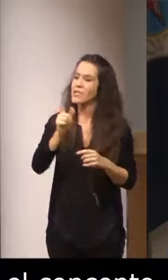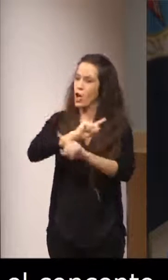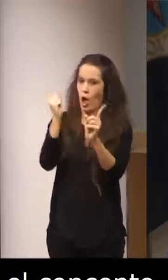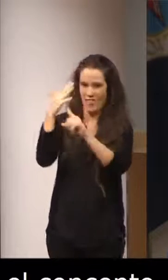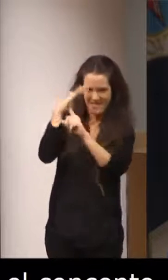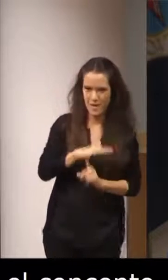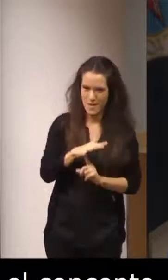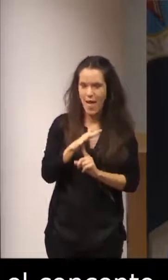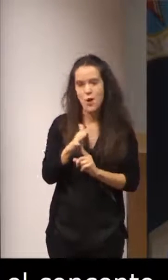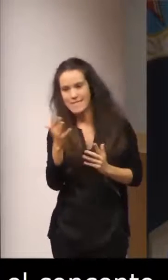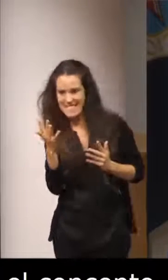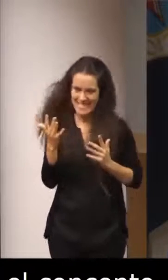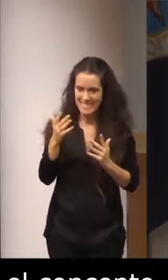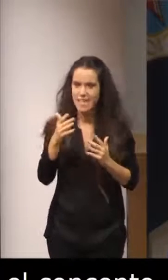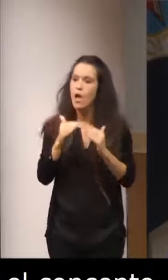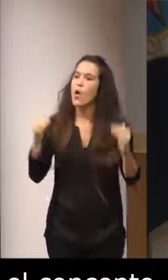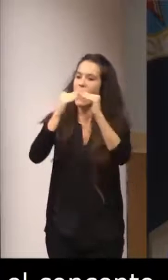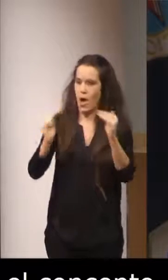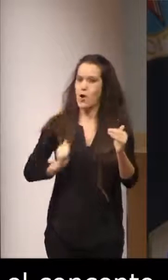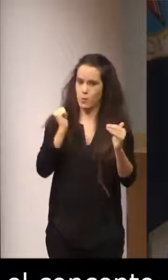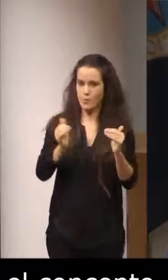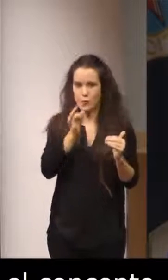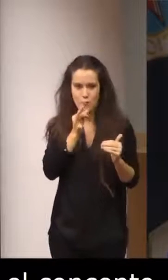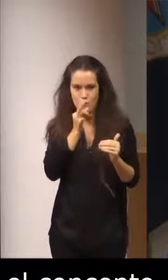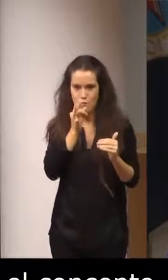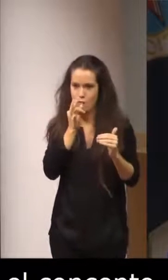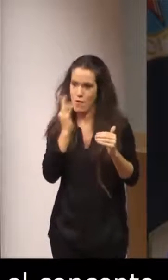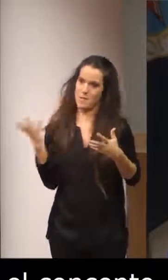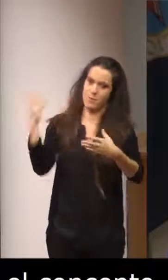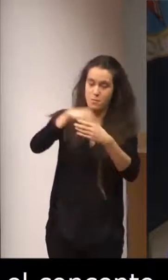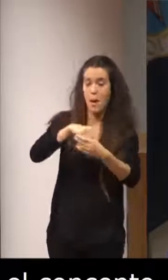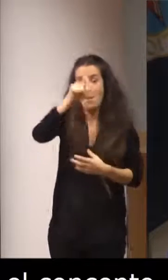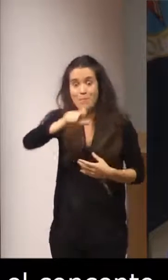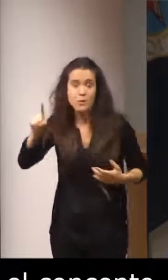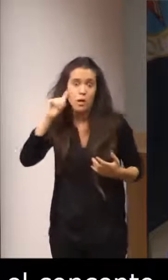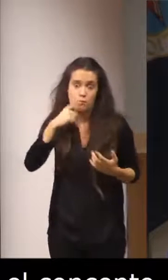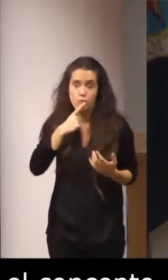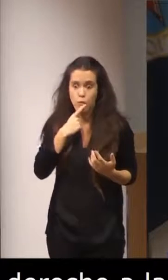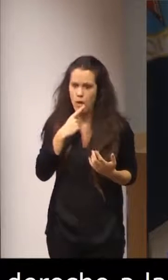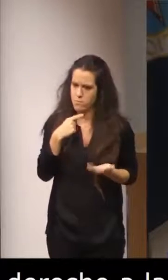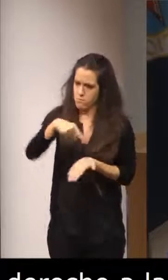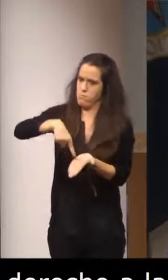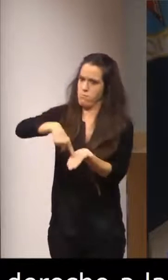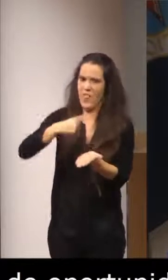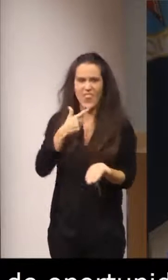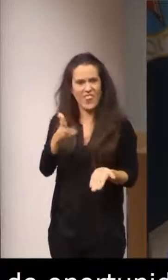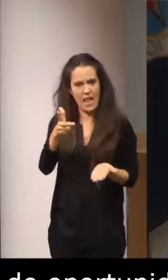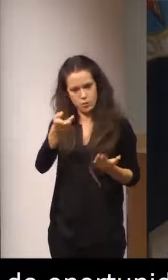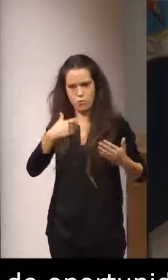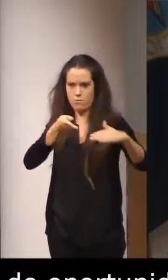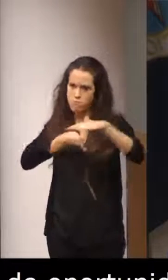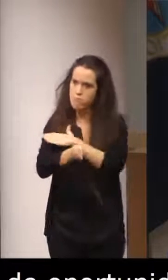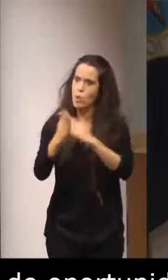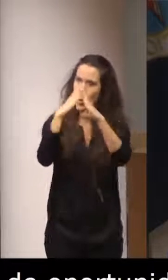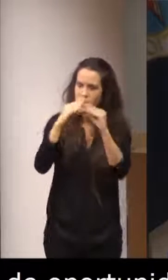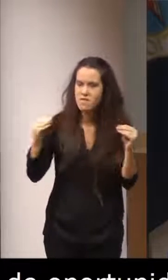y a la igualdad de oportunidades por parte de personas sordas que sí exigen el derecho de poder acceder a la universidad y